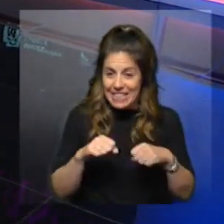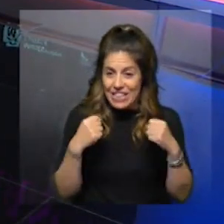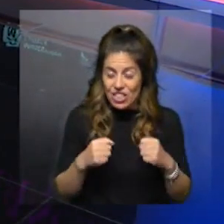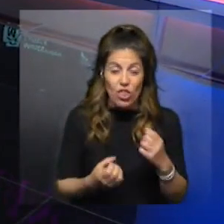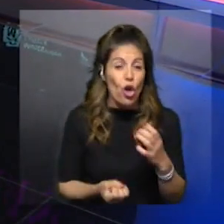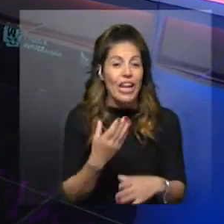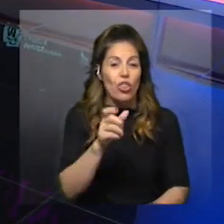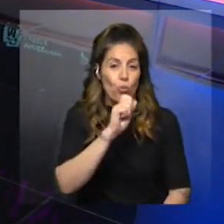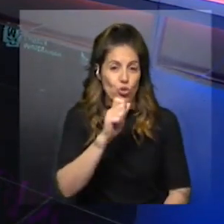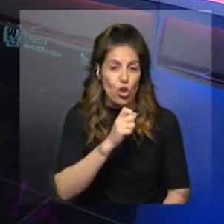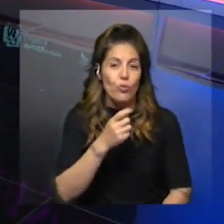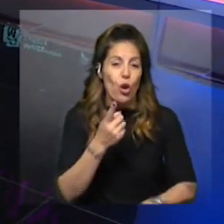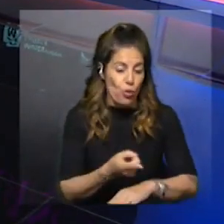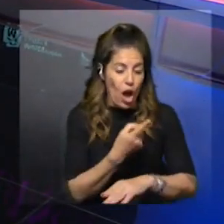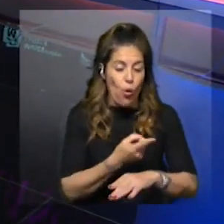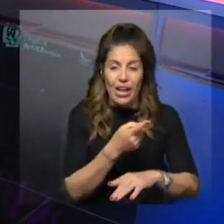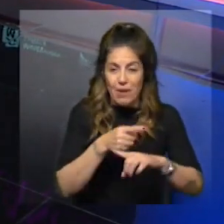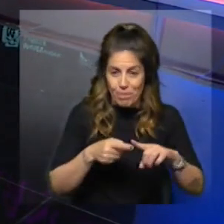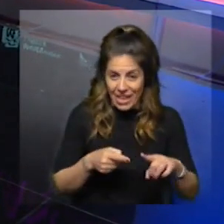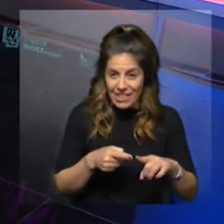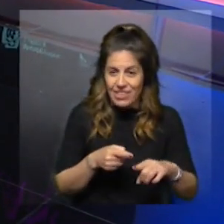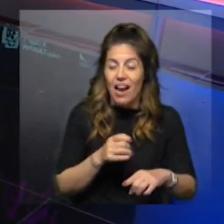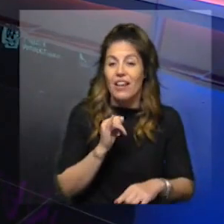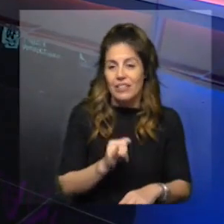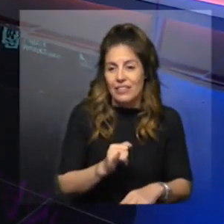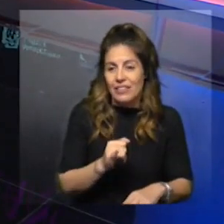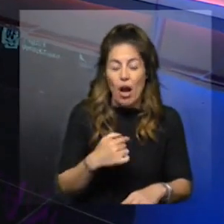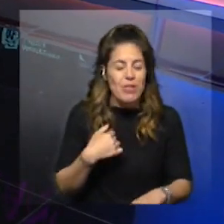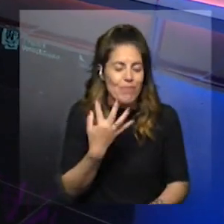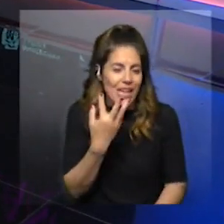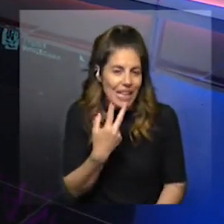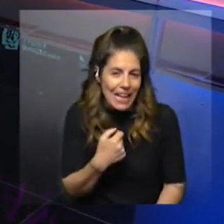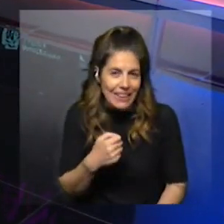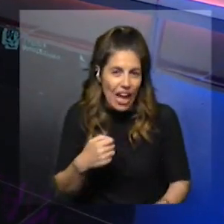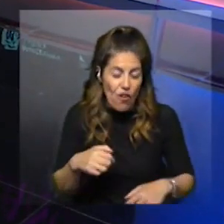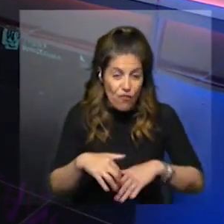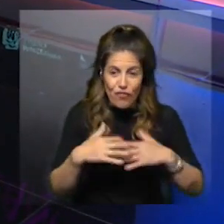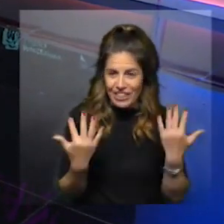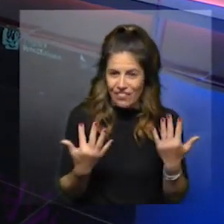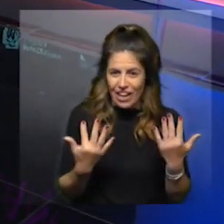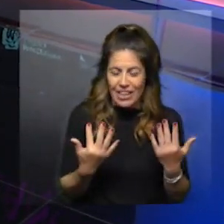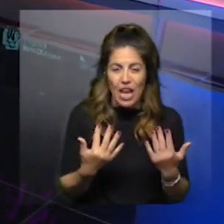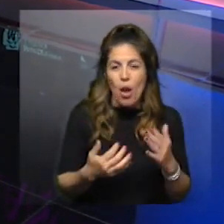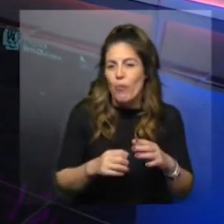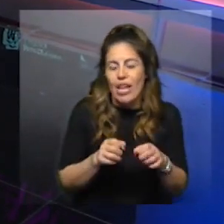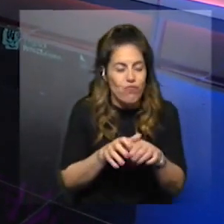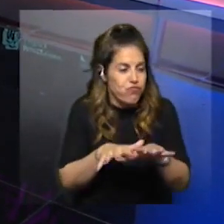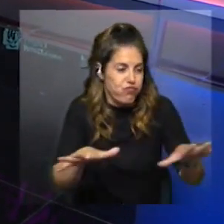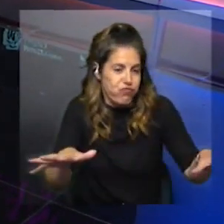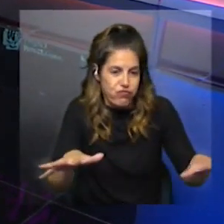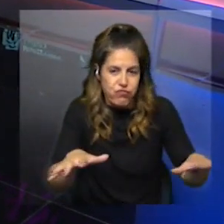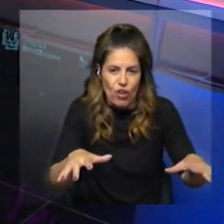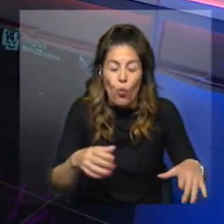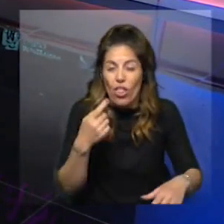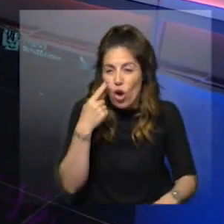1 hora y media. Claro. Y bueno, nada, a mí me encantan los festivales porque es la masividad, ¿no? A mí una vez